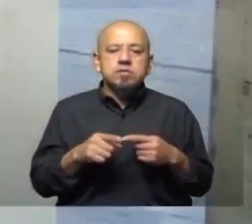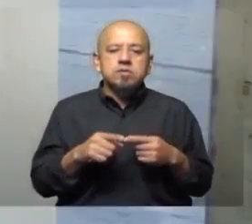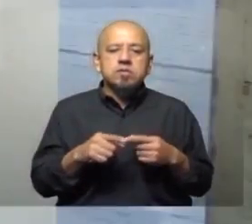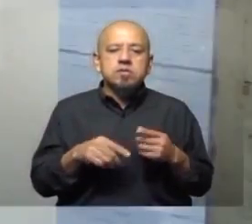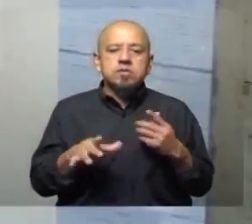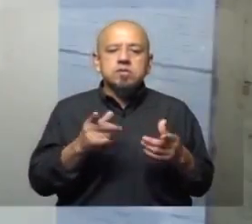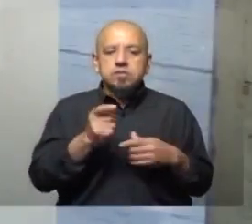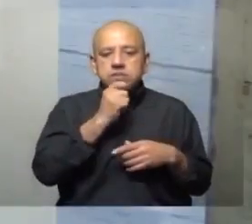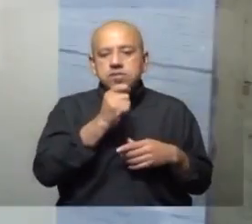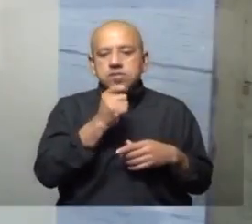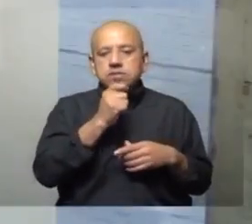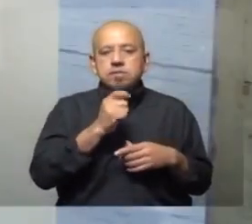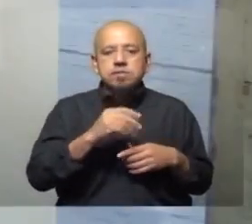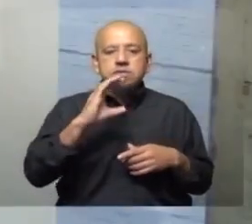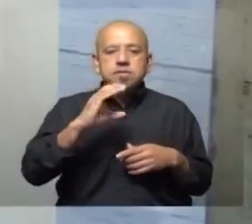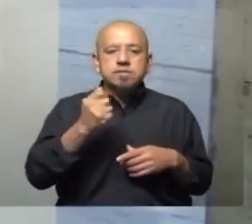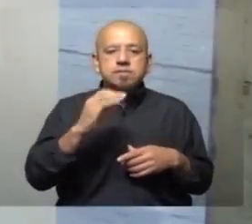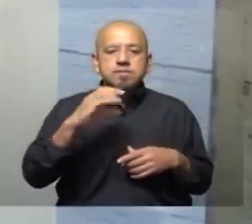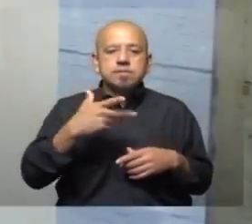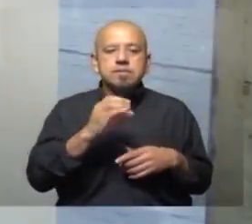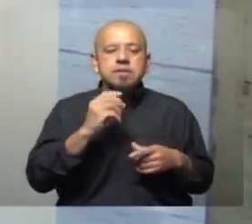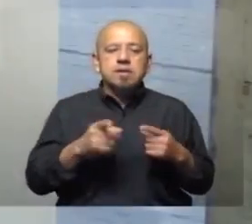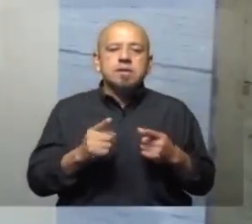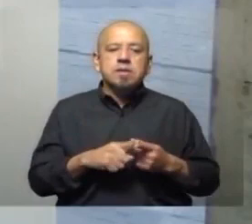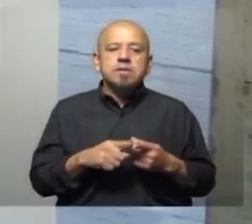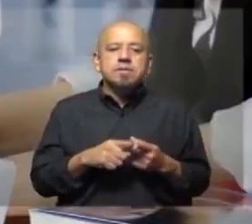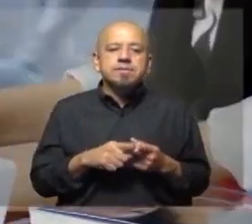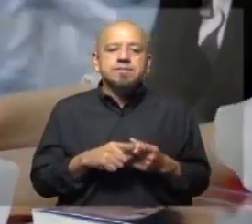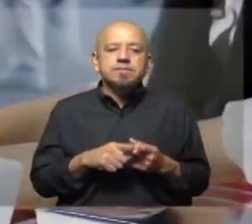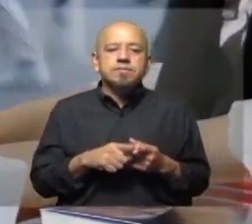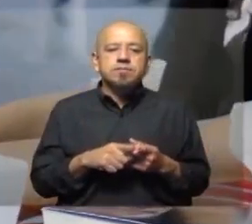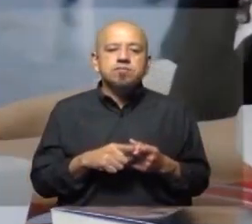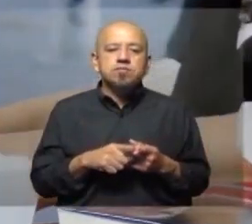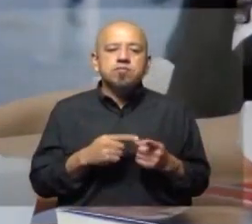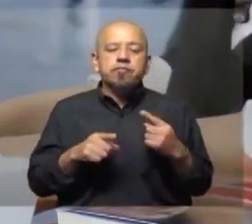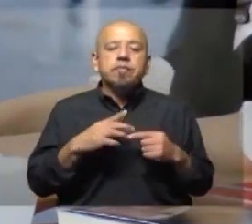entrevistas a Cacho que digamos que no habla poquito no no impresionante